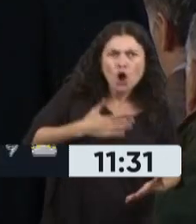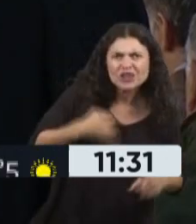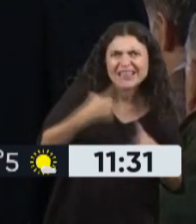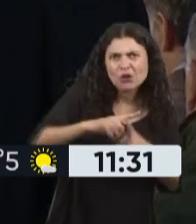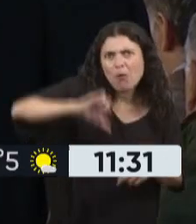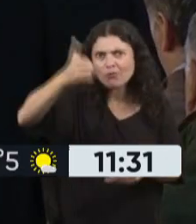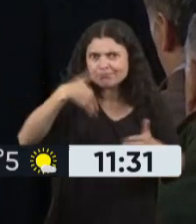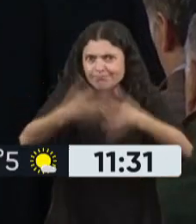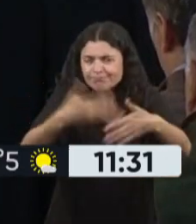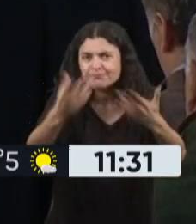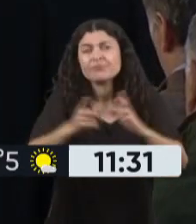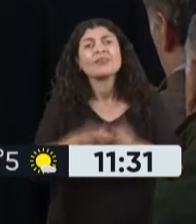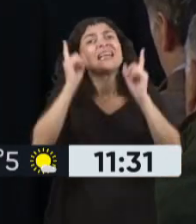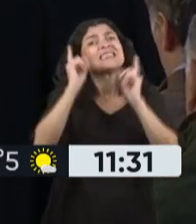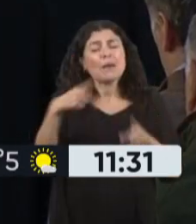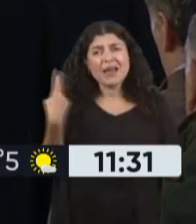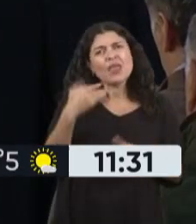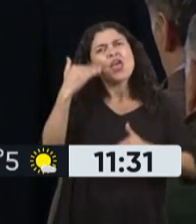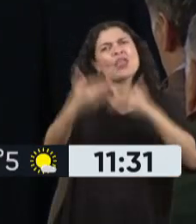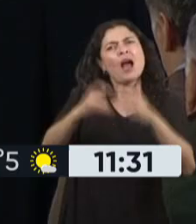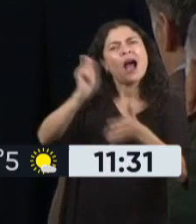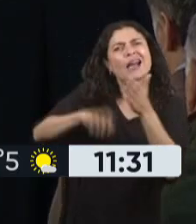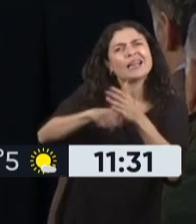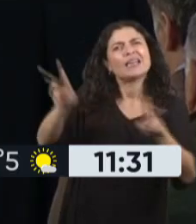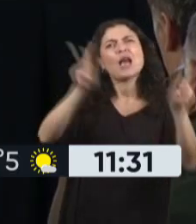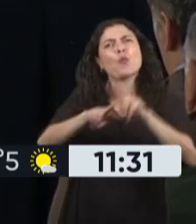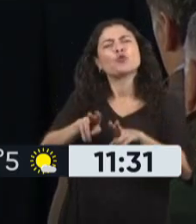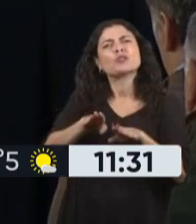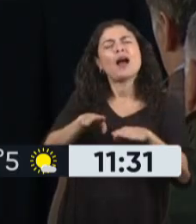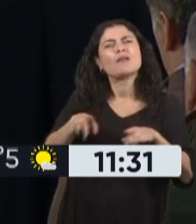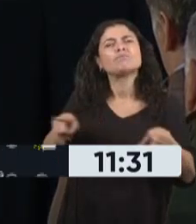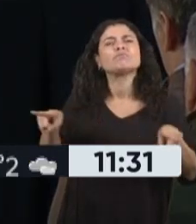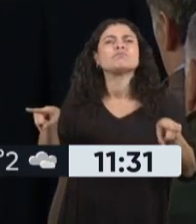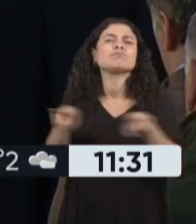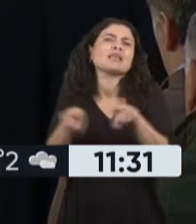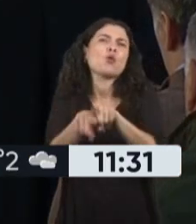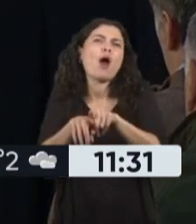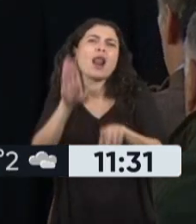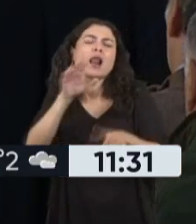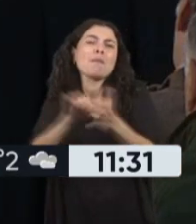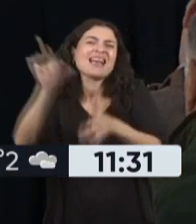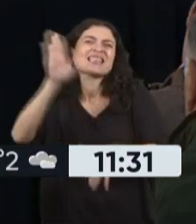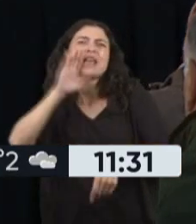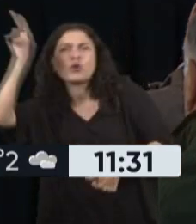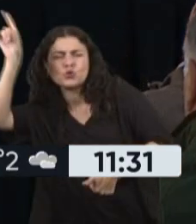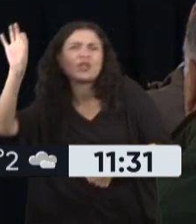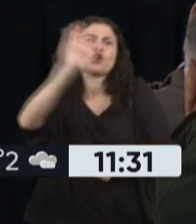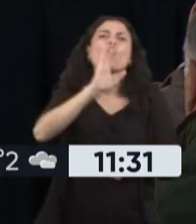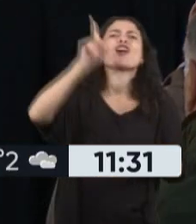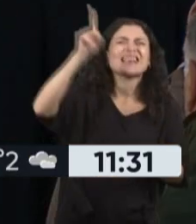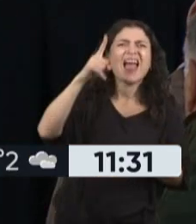a alinear con Estados Unidos e Israel, y creo que está claro que lo estamos cumpliendo.